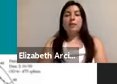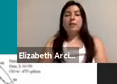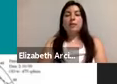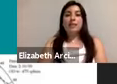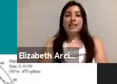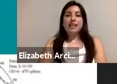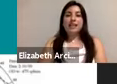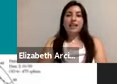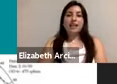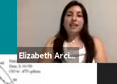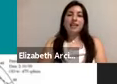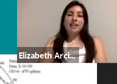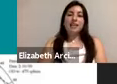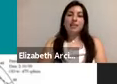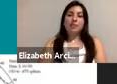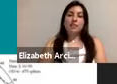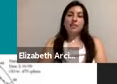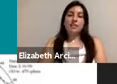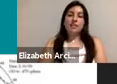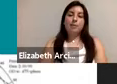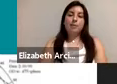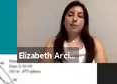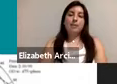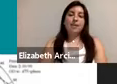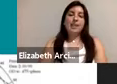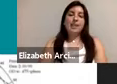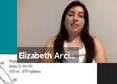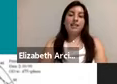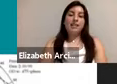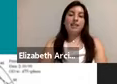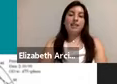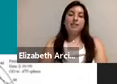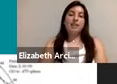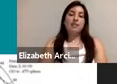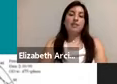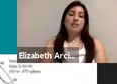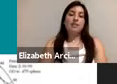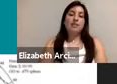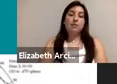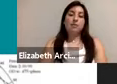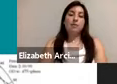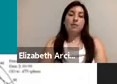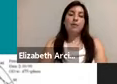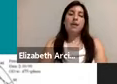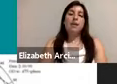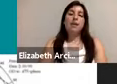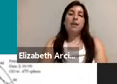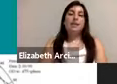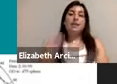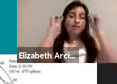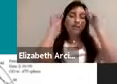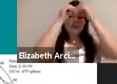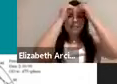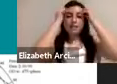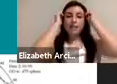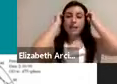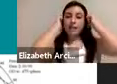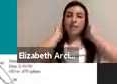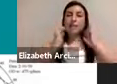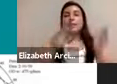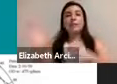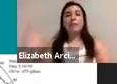campo con el lente. Aquí muestran que hubo un pequeño desplazamiento cuando ya usaba su